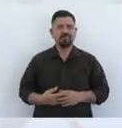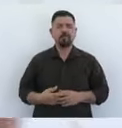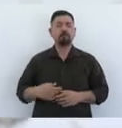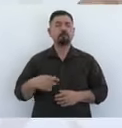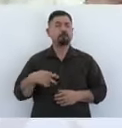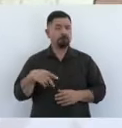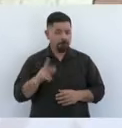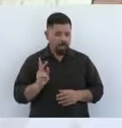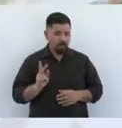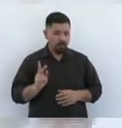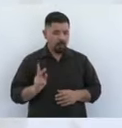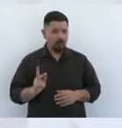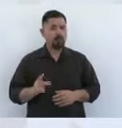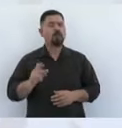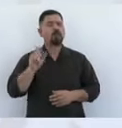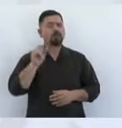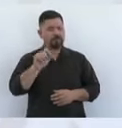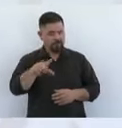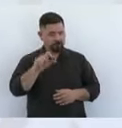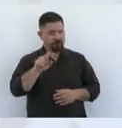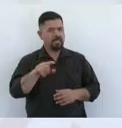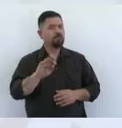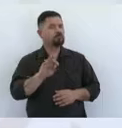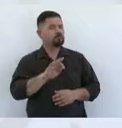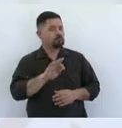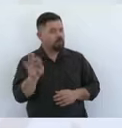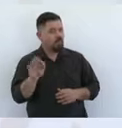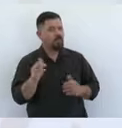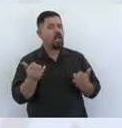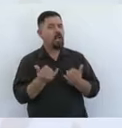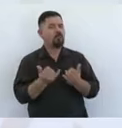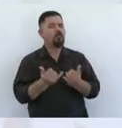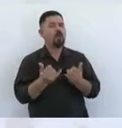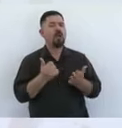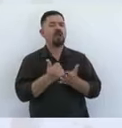pero también nos puede ayudar Adelfo